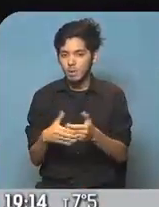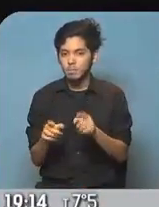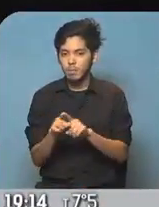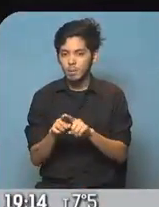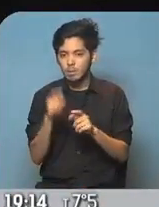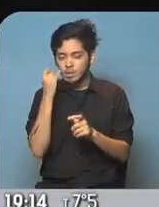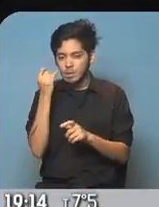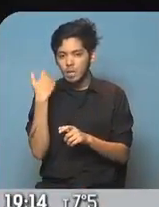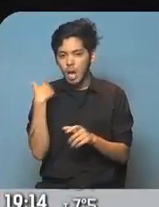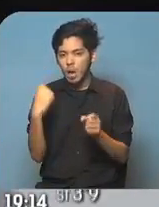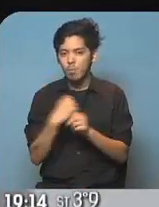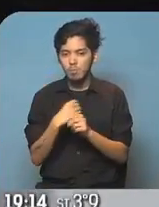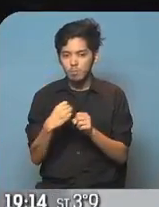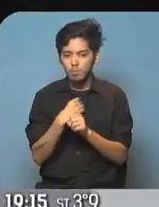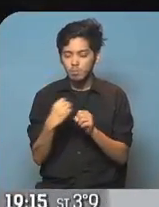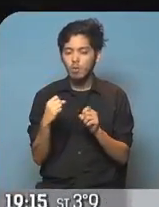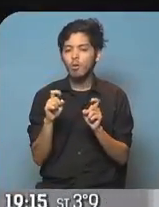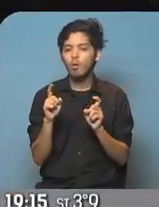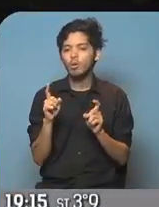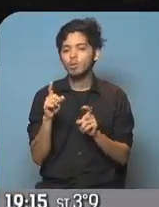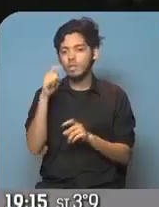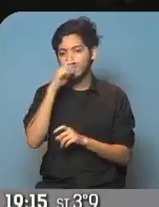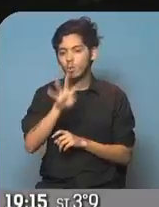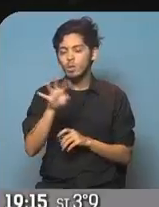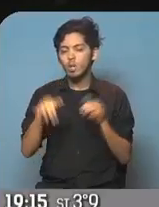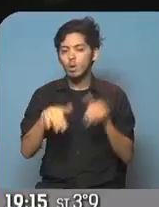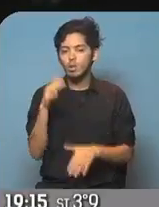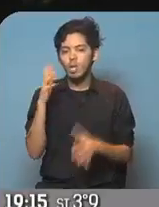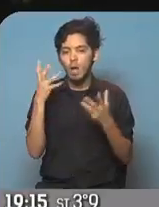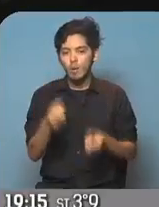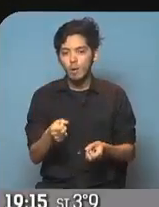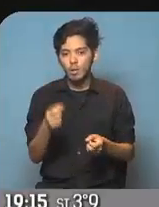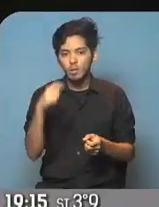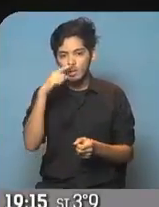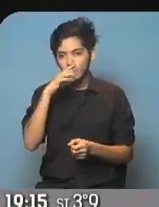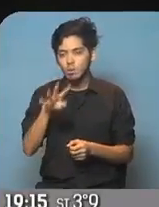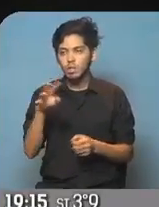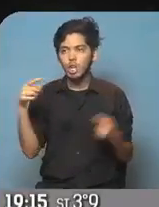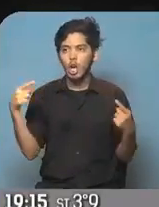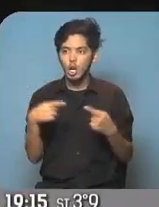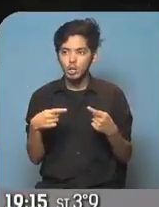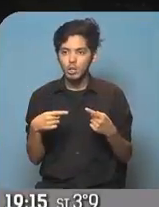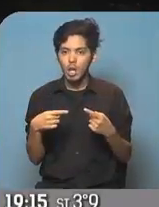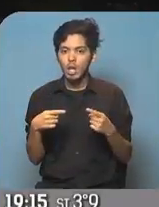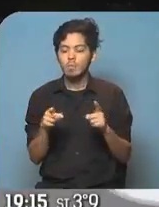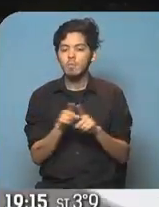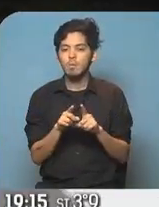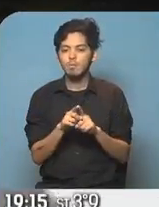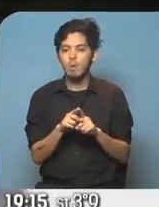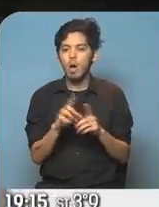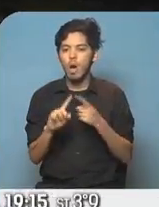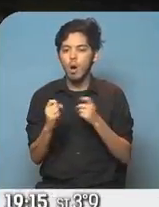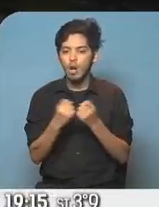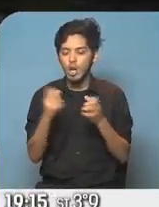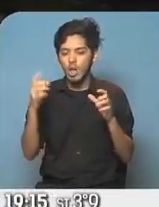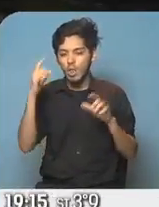se aprobó con 64 votos a favor y 57 en contra, con el consenso de los 10